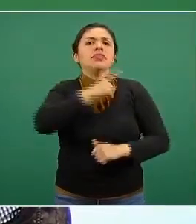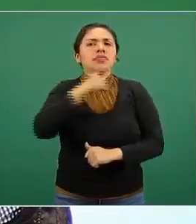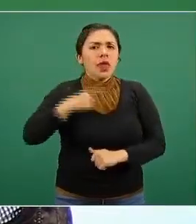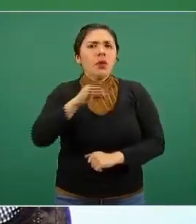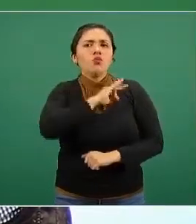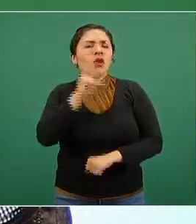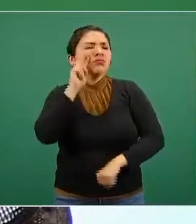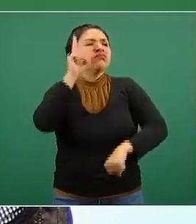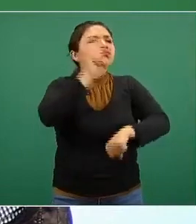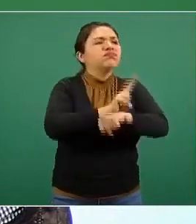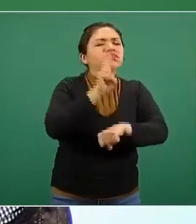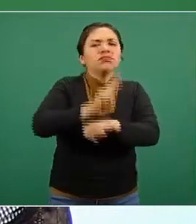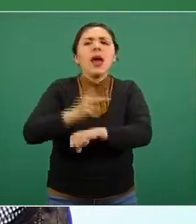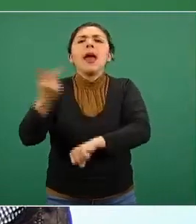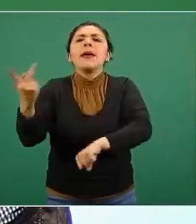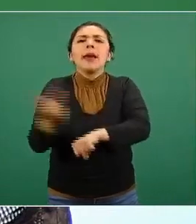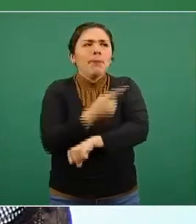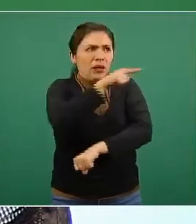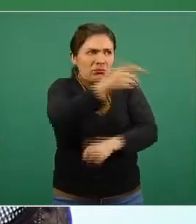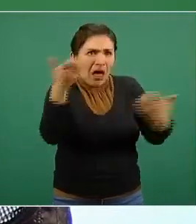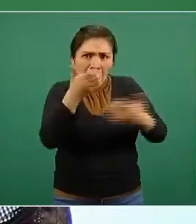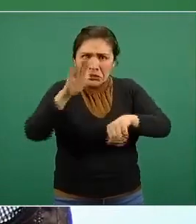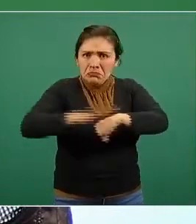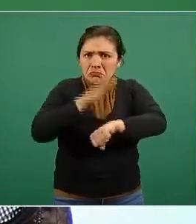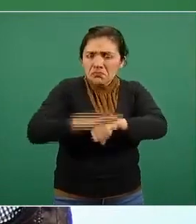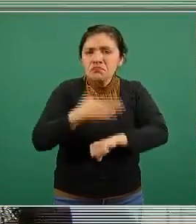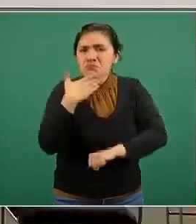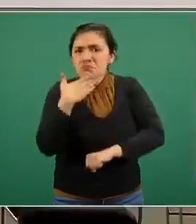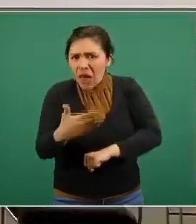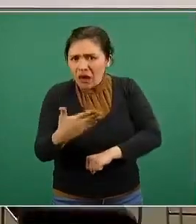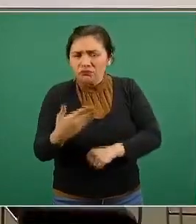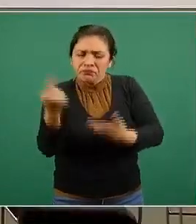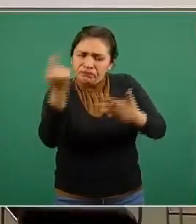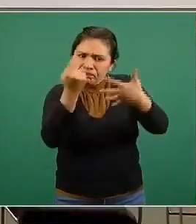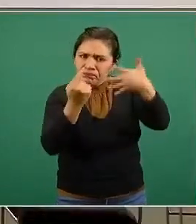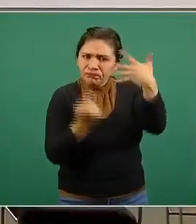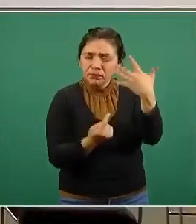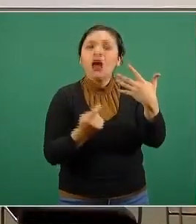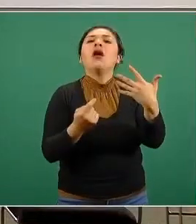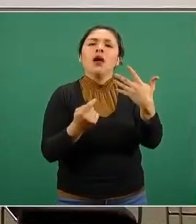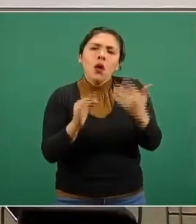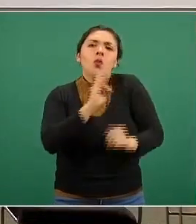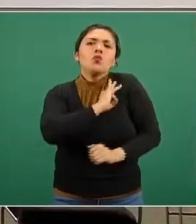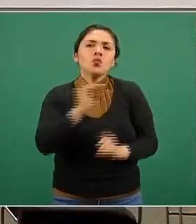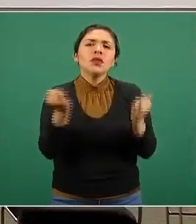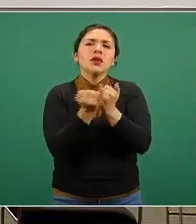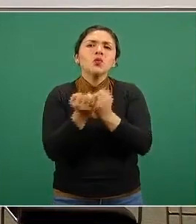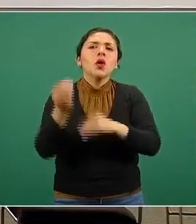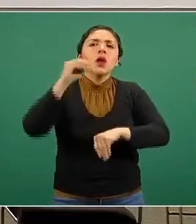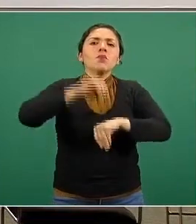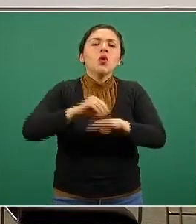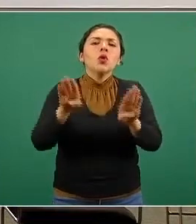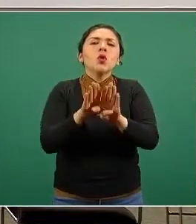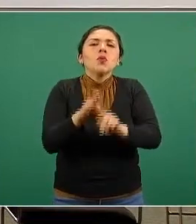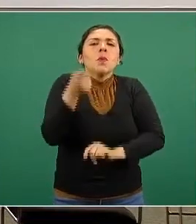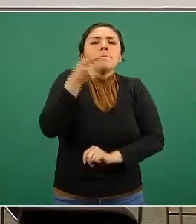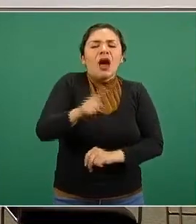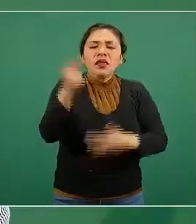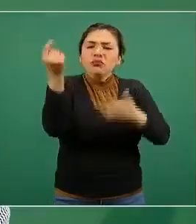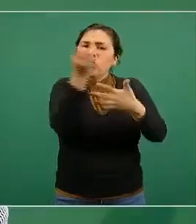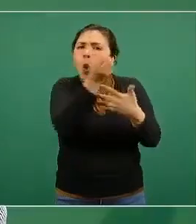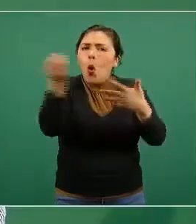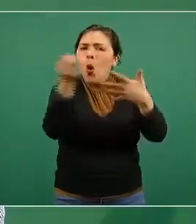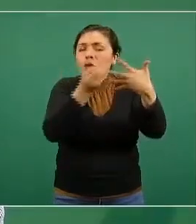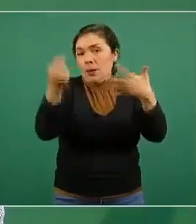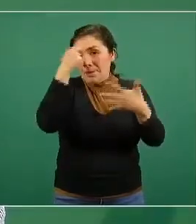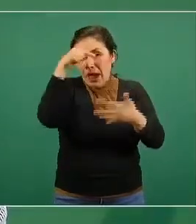poder supervisar que éstas se estén llevando a cabo y en su momento poder implementar las medidas correspondientes para que